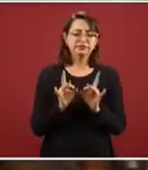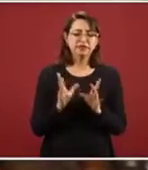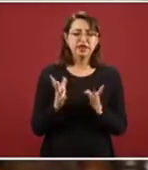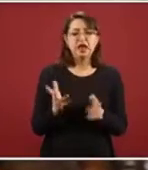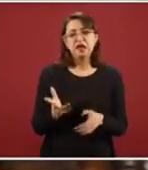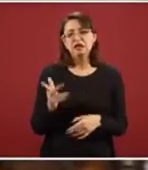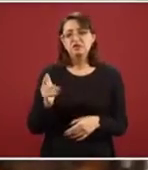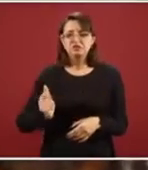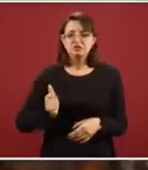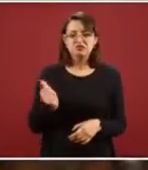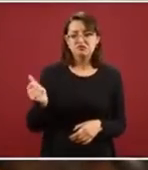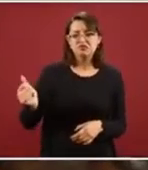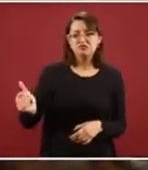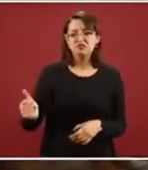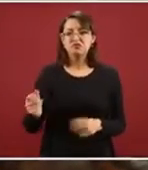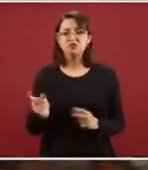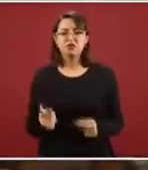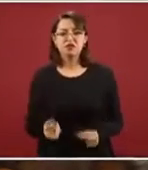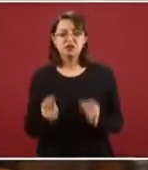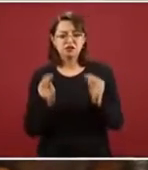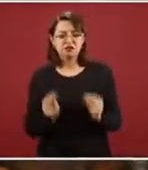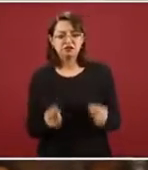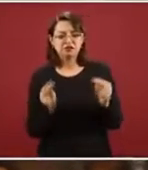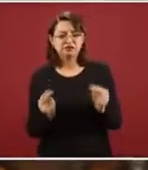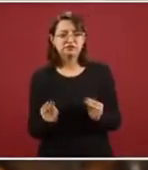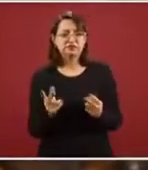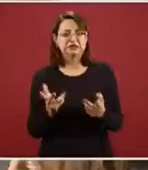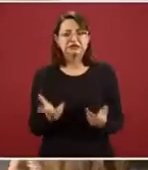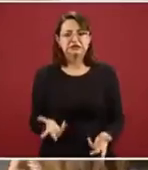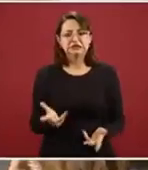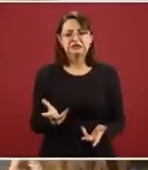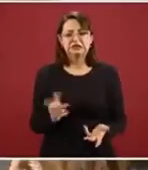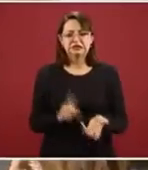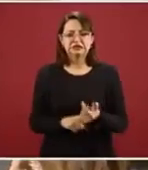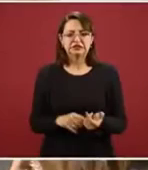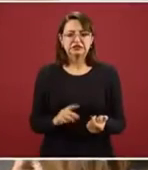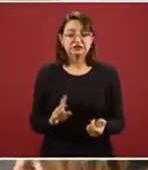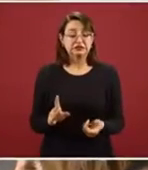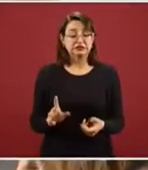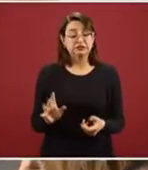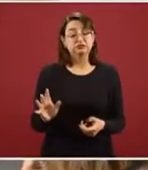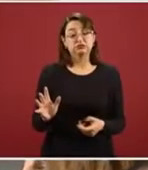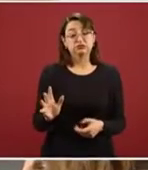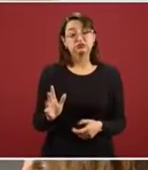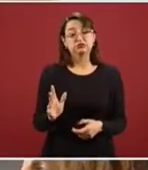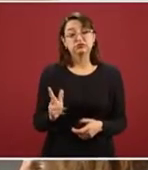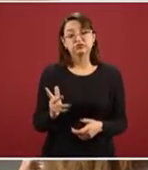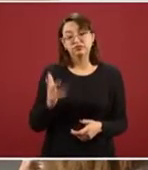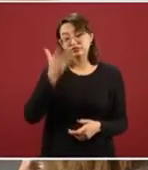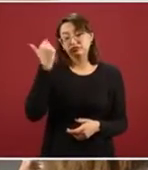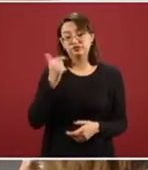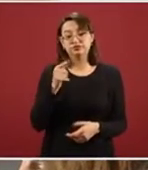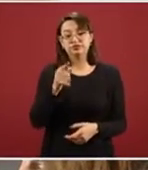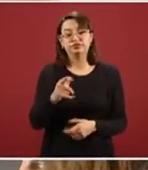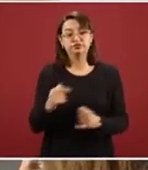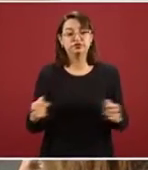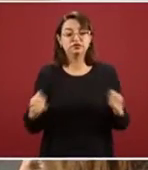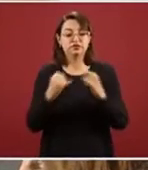negocio, y es un negocio ilícito de gran implicación, y yo no sé si ustedes, pues por el espíritu de la